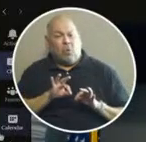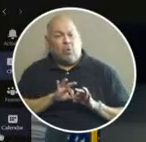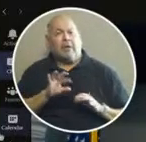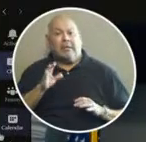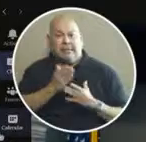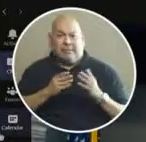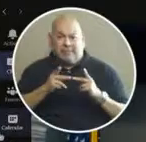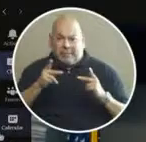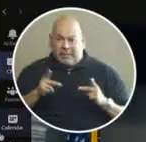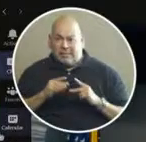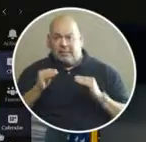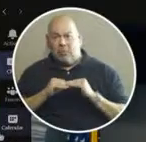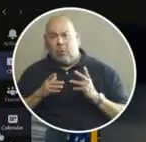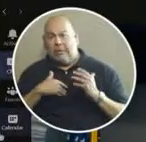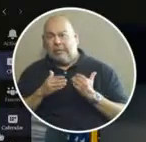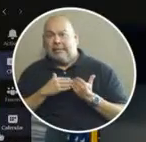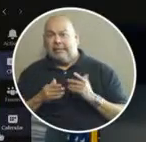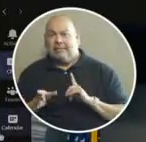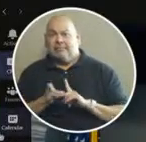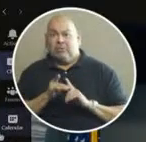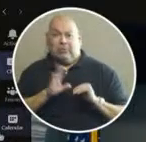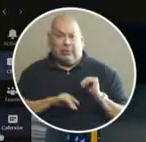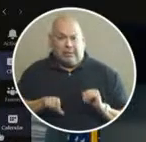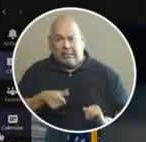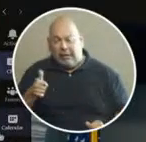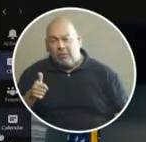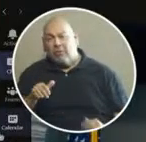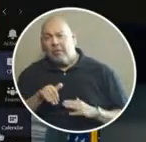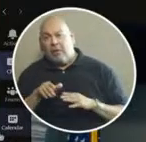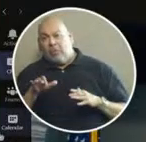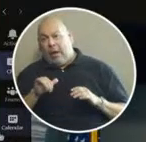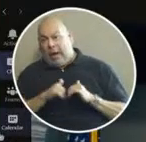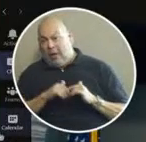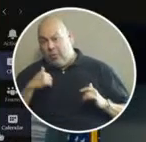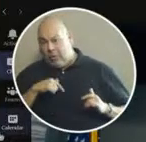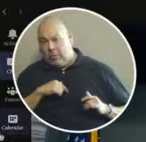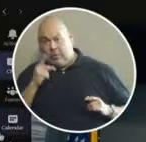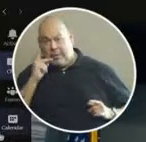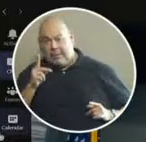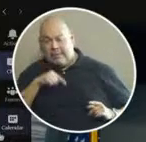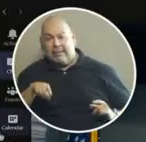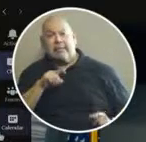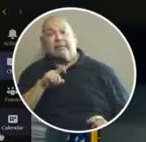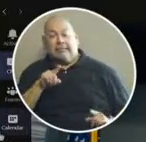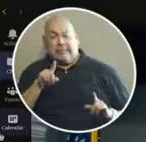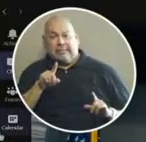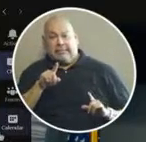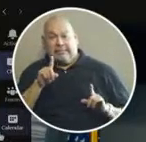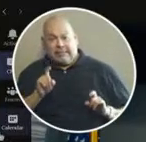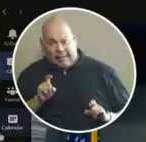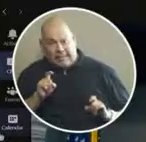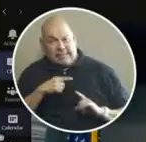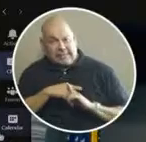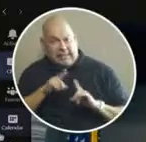seguiremos vigilando muy de cerca. La manera en la que vamos a encontrar a todos estos casos positivos es haciendo